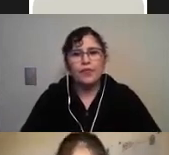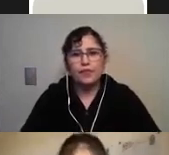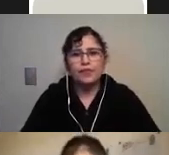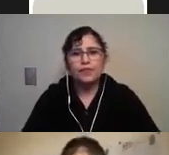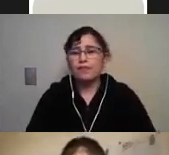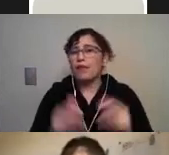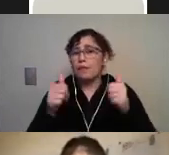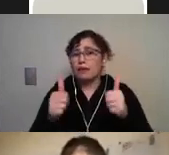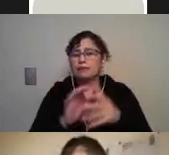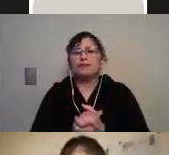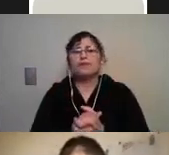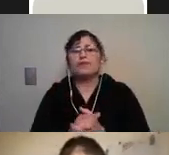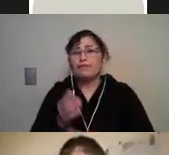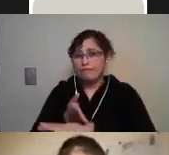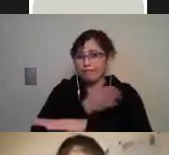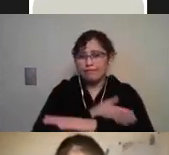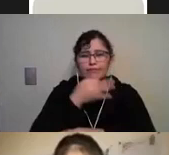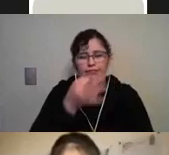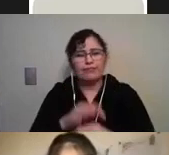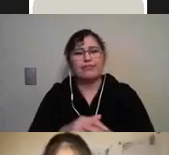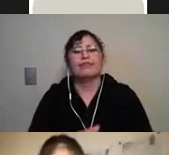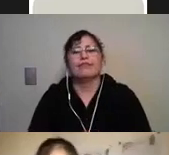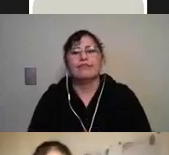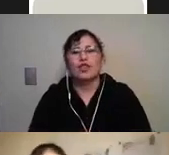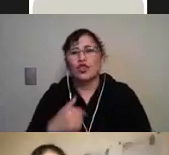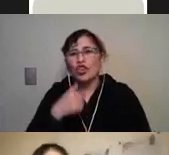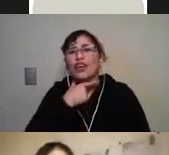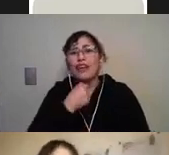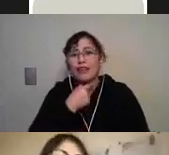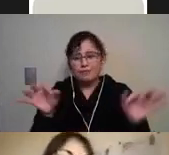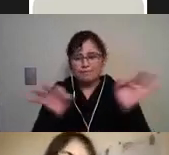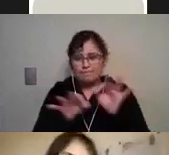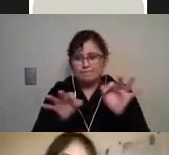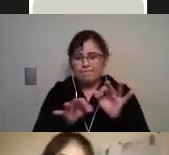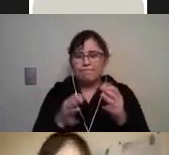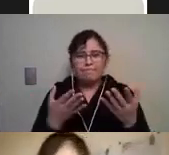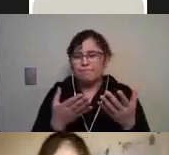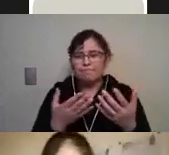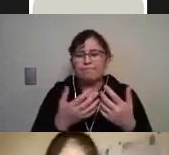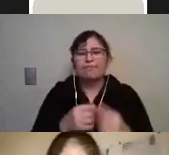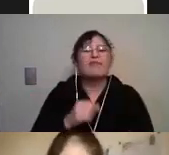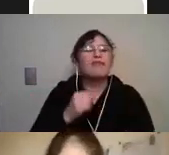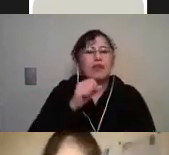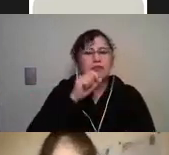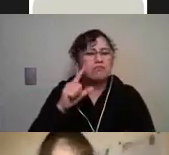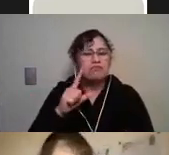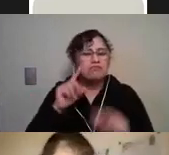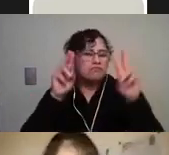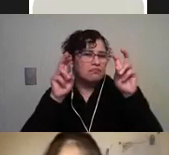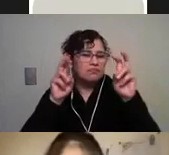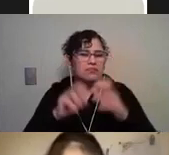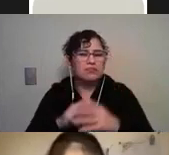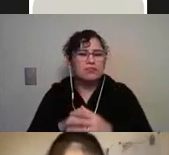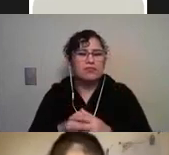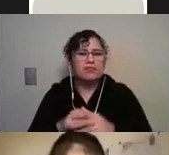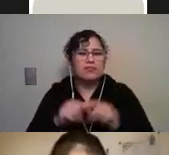Bien, entonces, tal como les contaba, lo que les quiero contar hoy día tiene que ver con, en general, con este conjunto